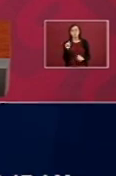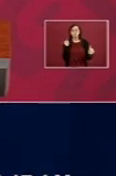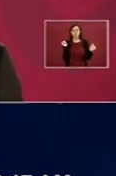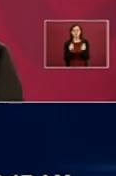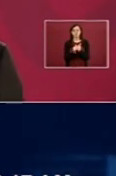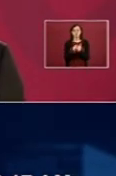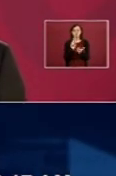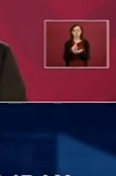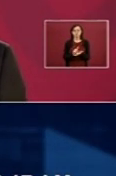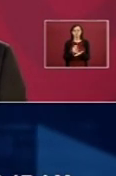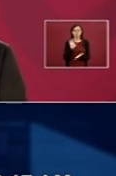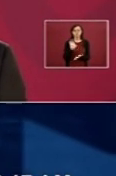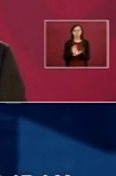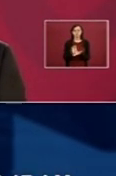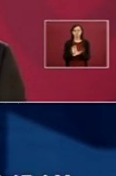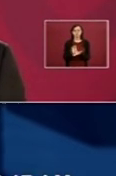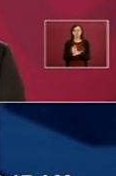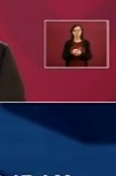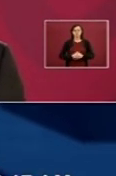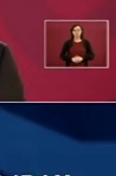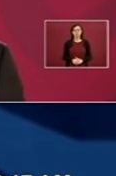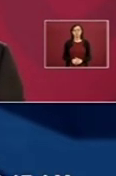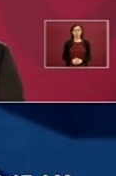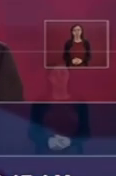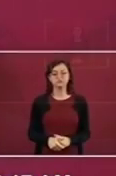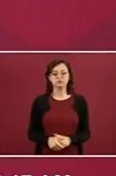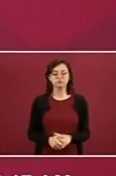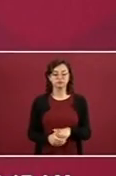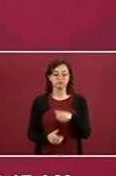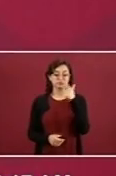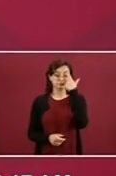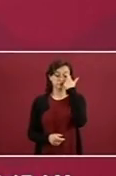la conferencia de este sábado 4 de abril.